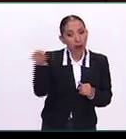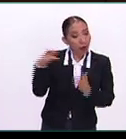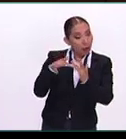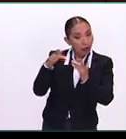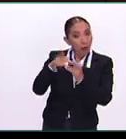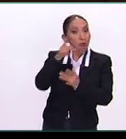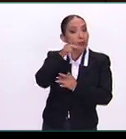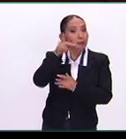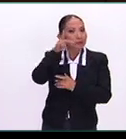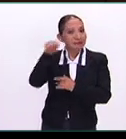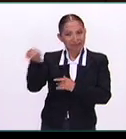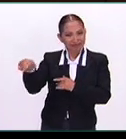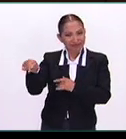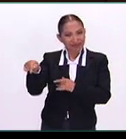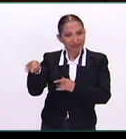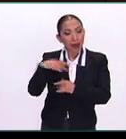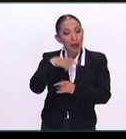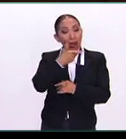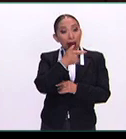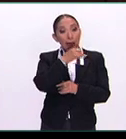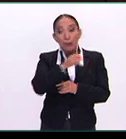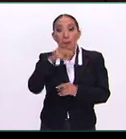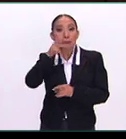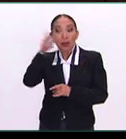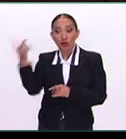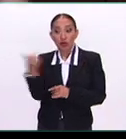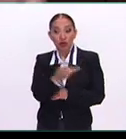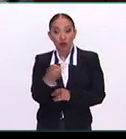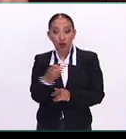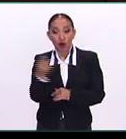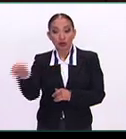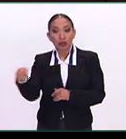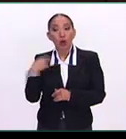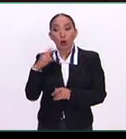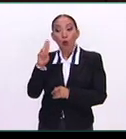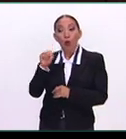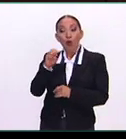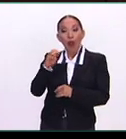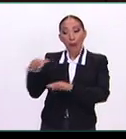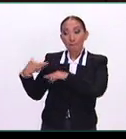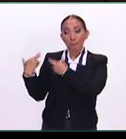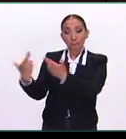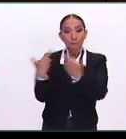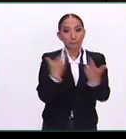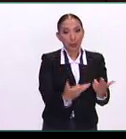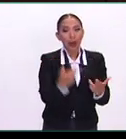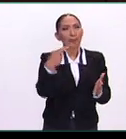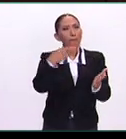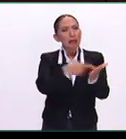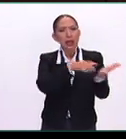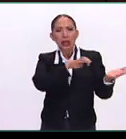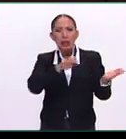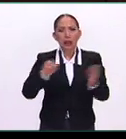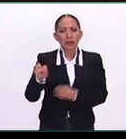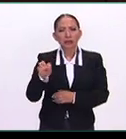el padre, porque Gamio y el padre recibieron de la UNAM en